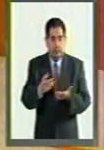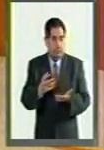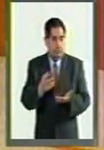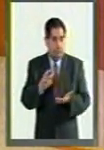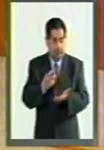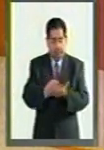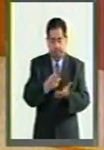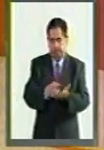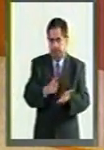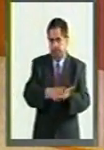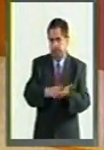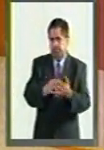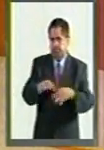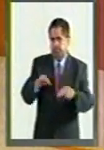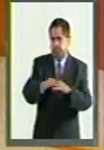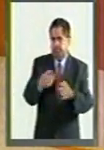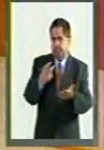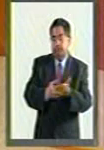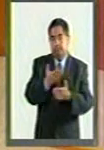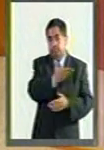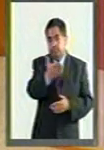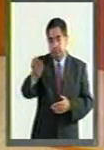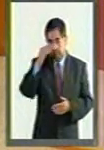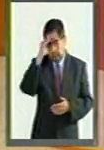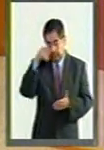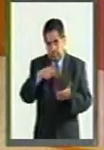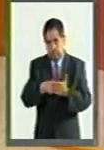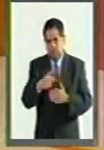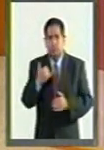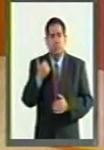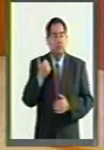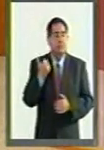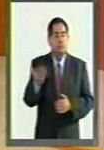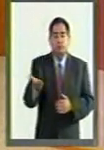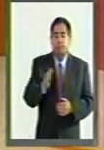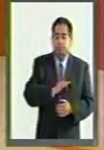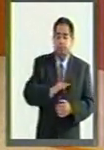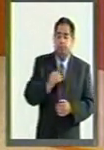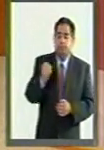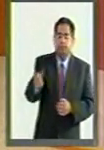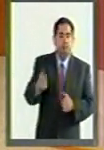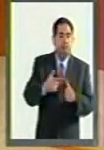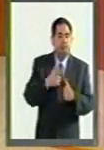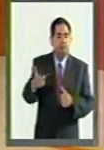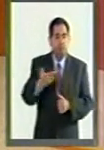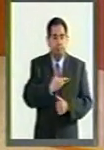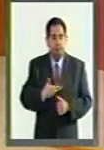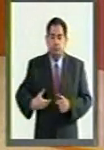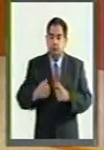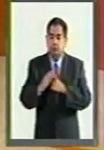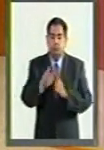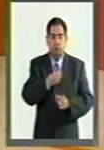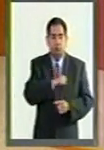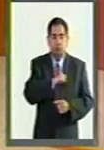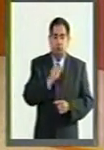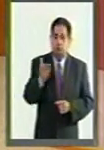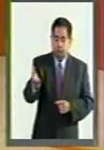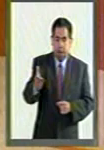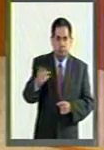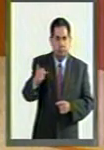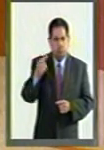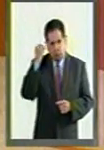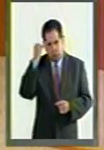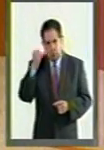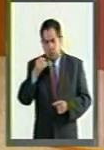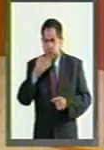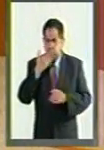es meritorio el dictamen que hoy ponemos a consideración. Y felicito, en primer lugar, al presidente de la Comisión de Salud por todos sus